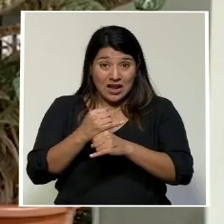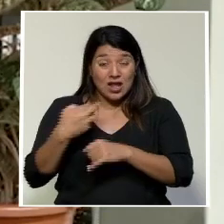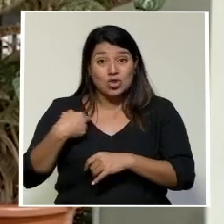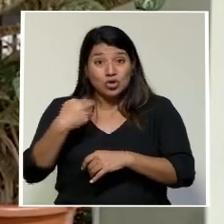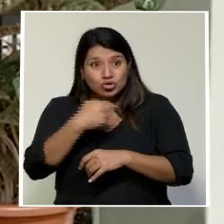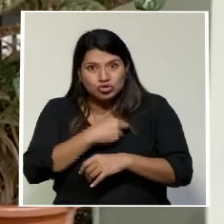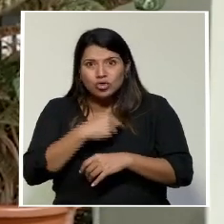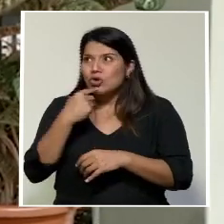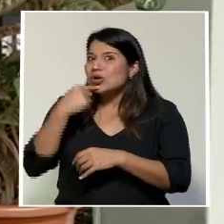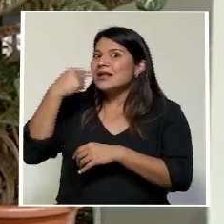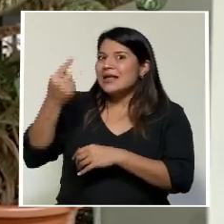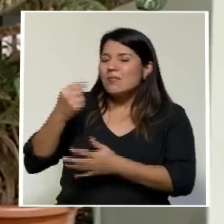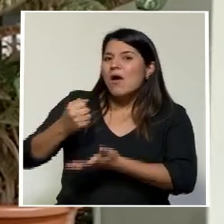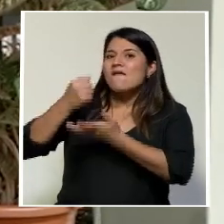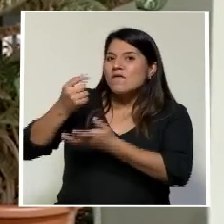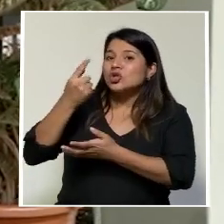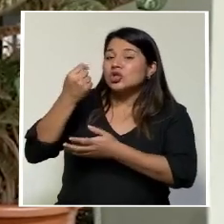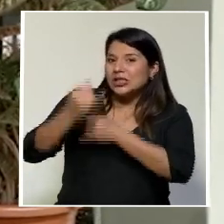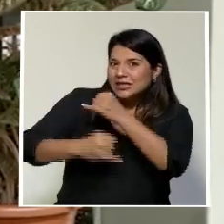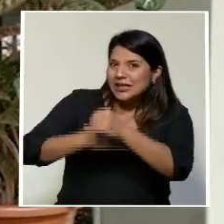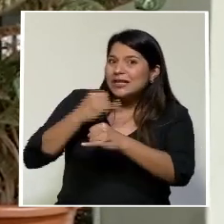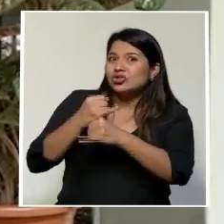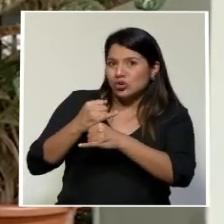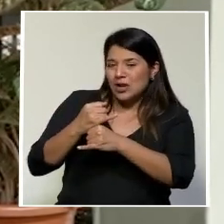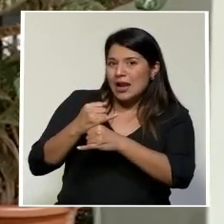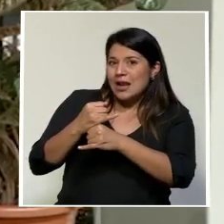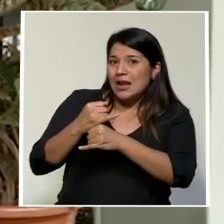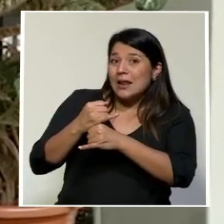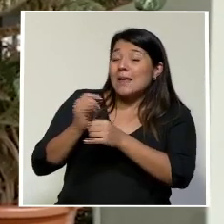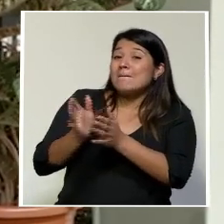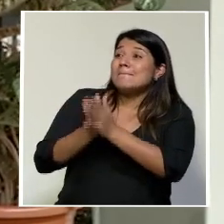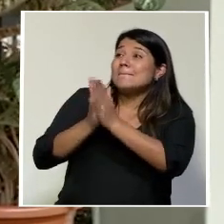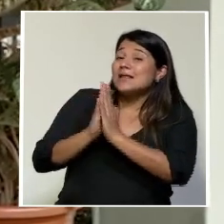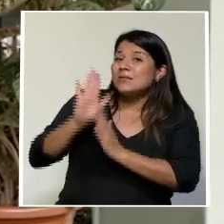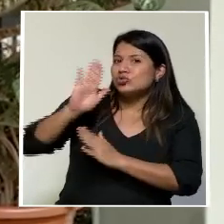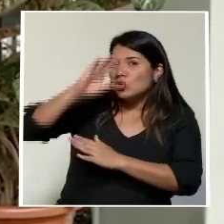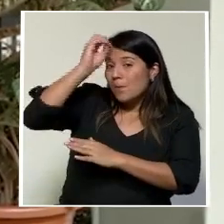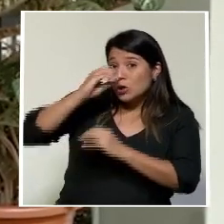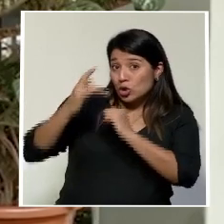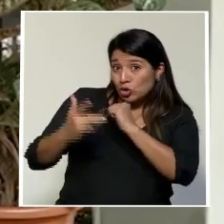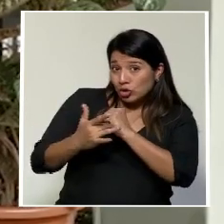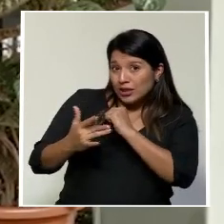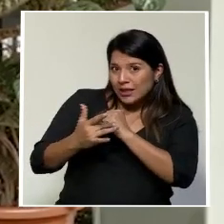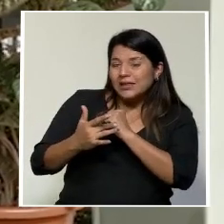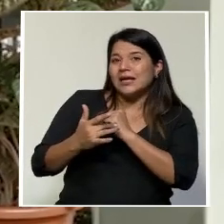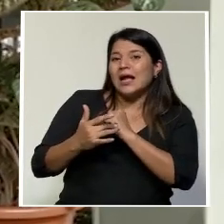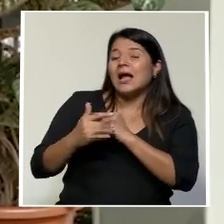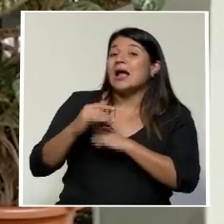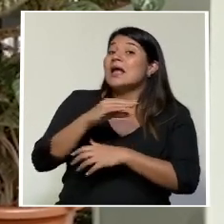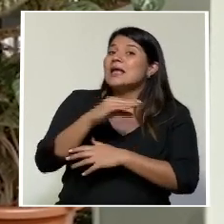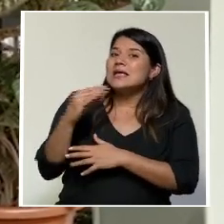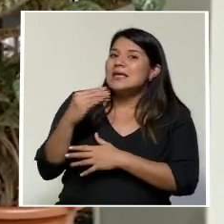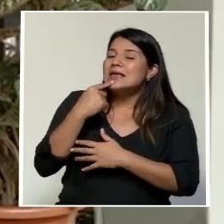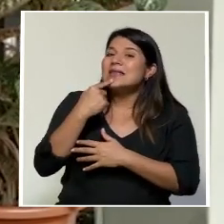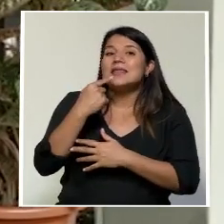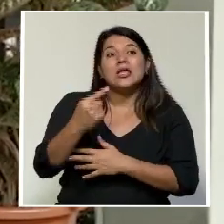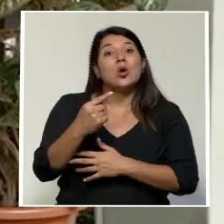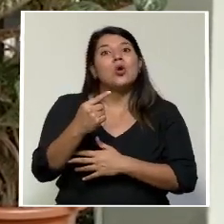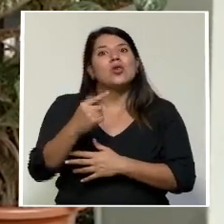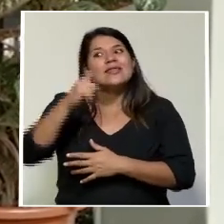al FMI desde un punto de vista técnico en que el ajuste fiscal requería reducir gasto y aumentar